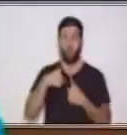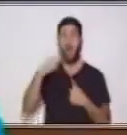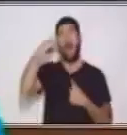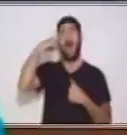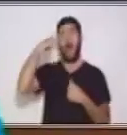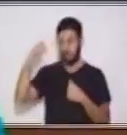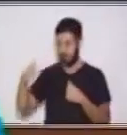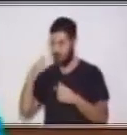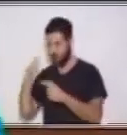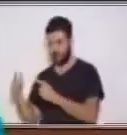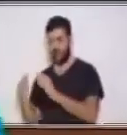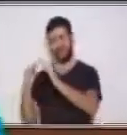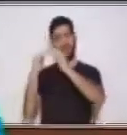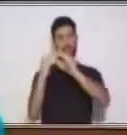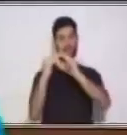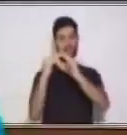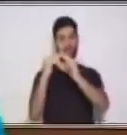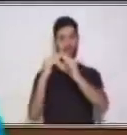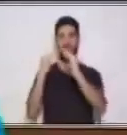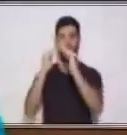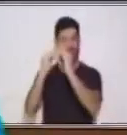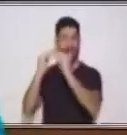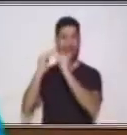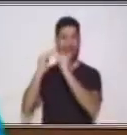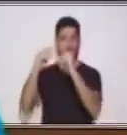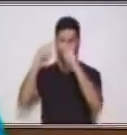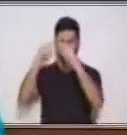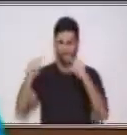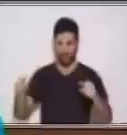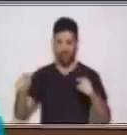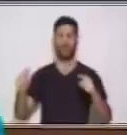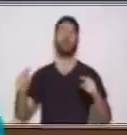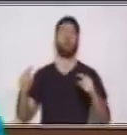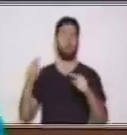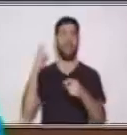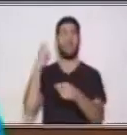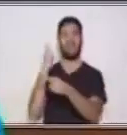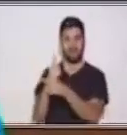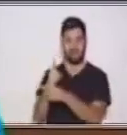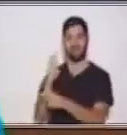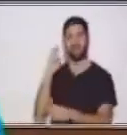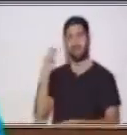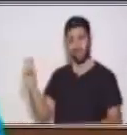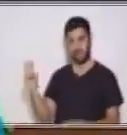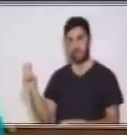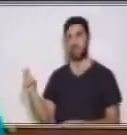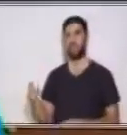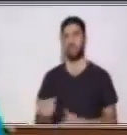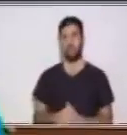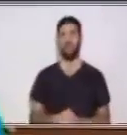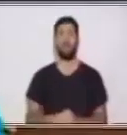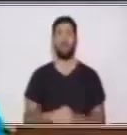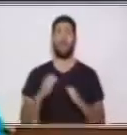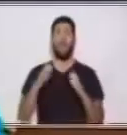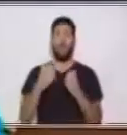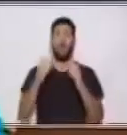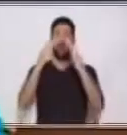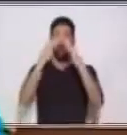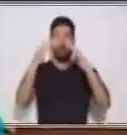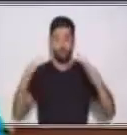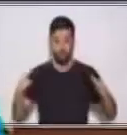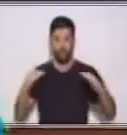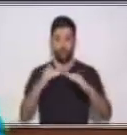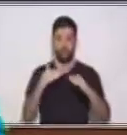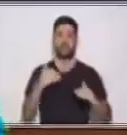techo. Tenemos una figura triangular. Entonces, un triángulo consta de